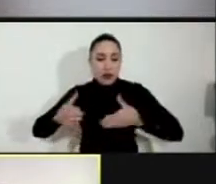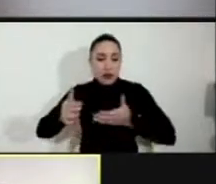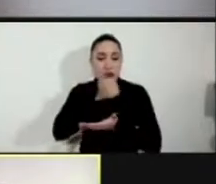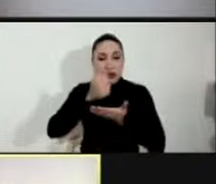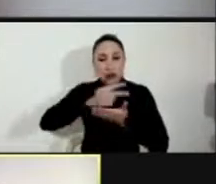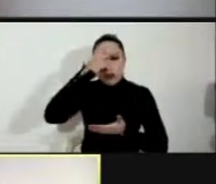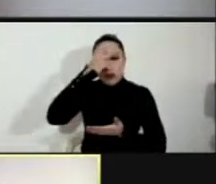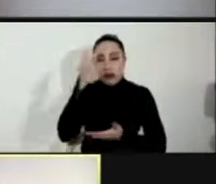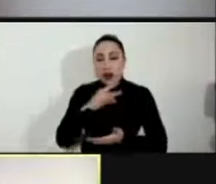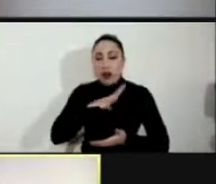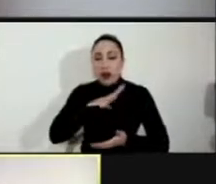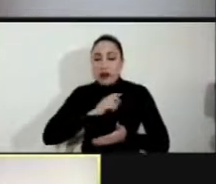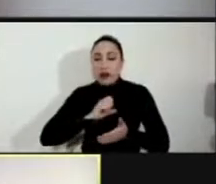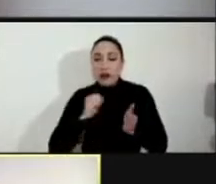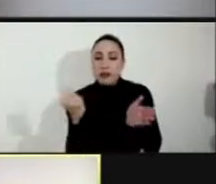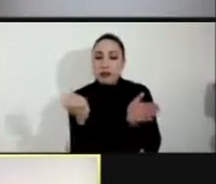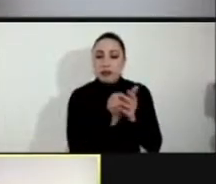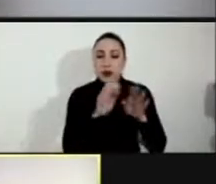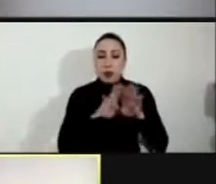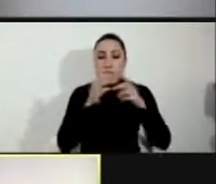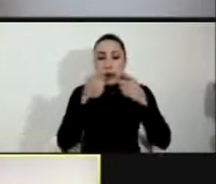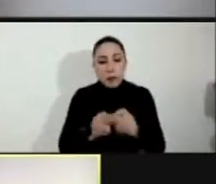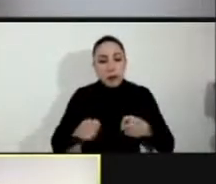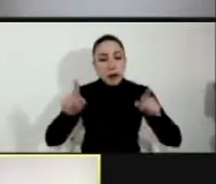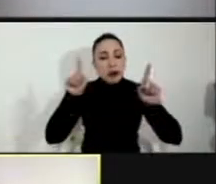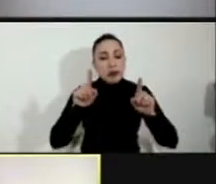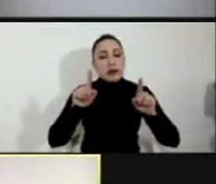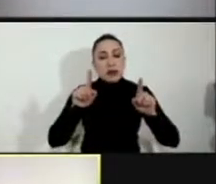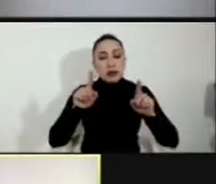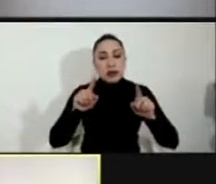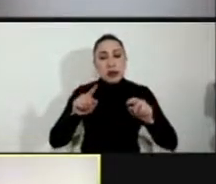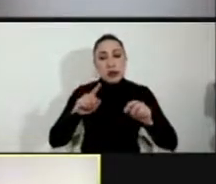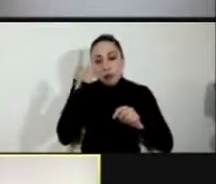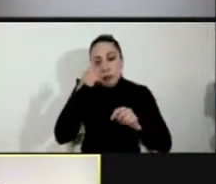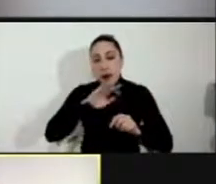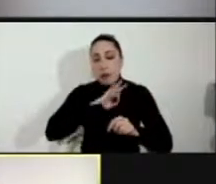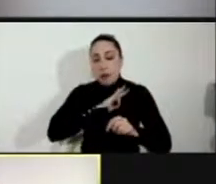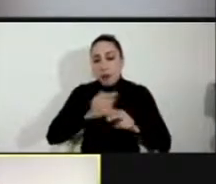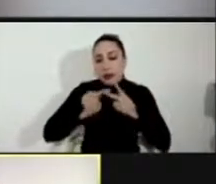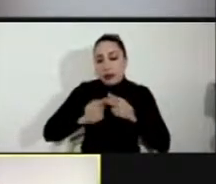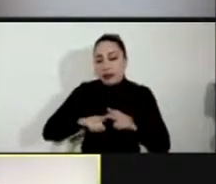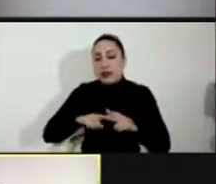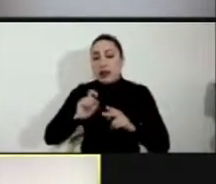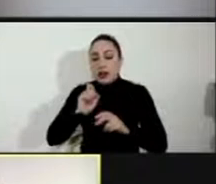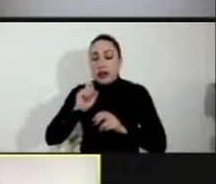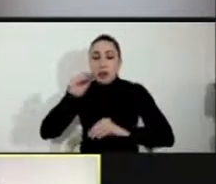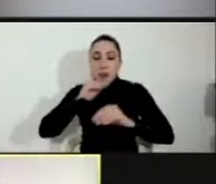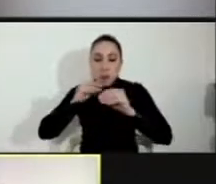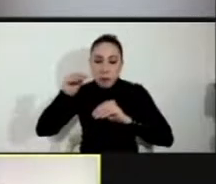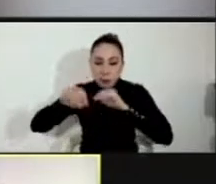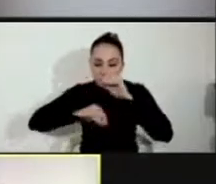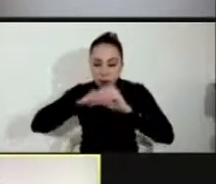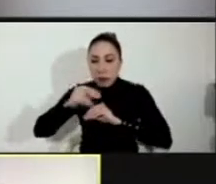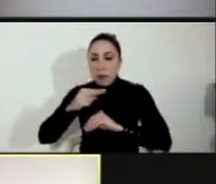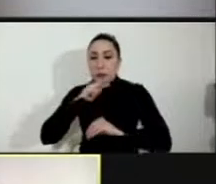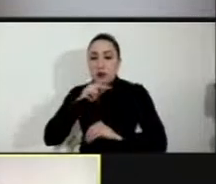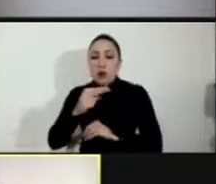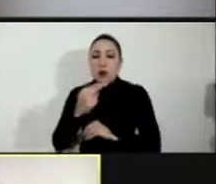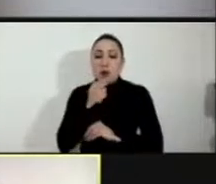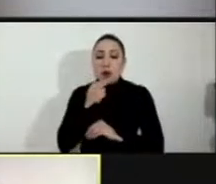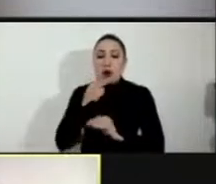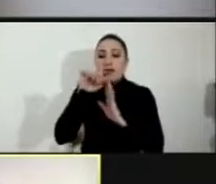importante precedente que permita crear sistemas alimentarios resilientes, inclusivos, integrales